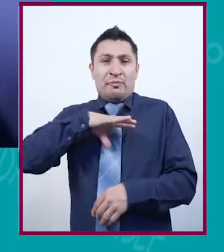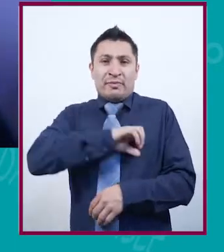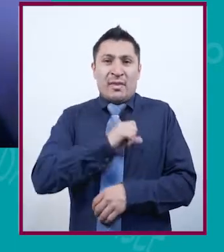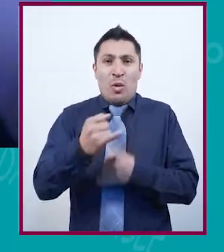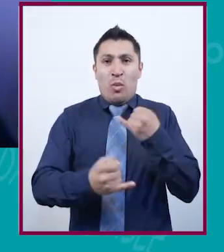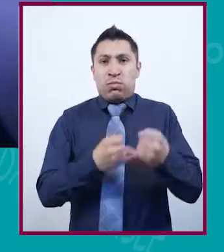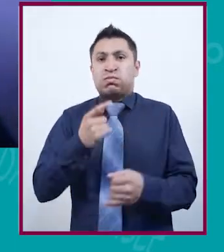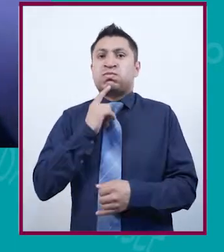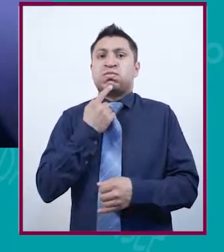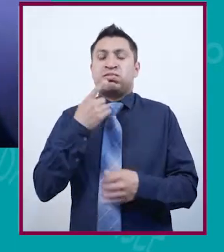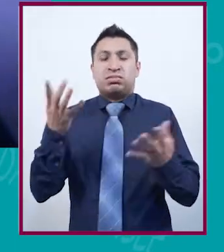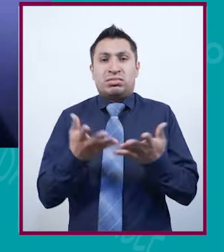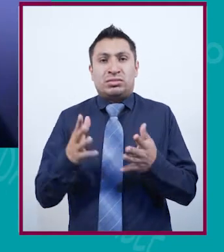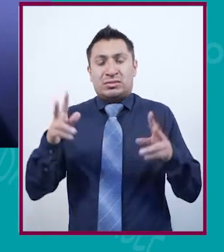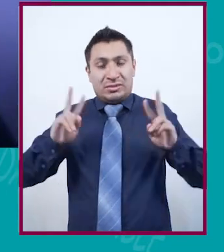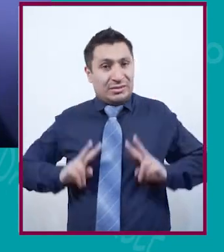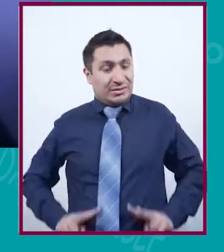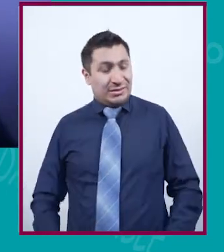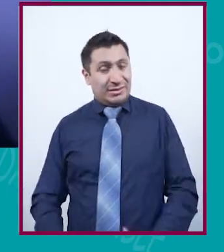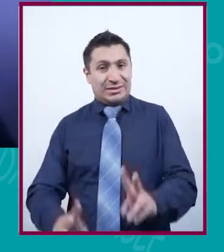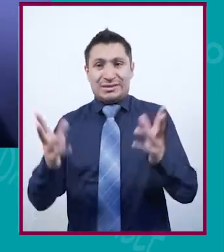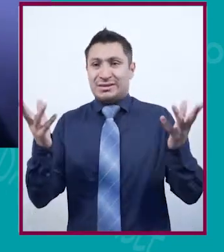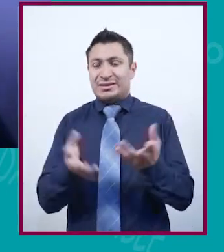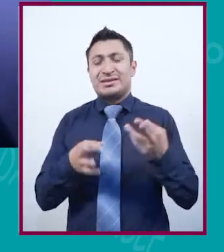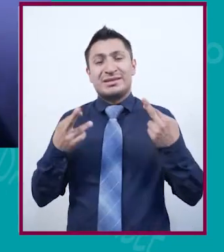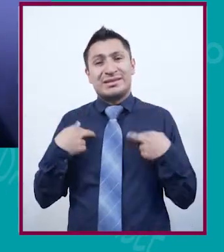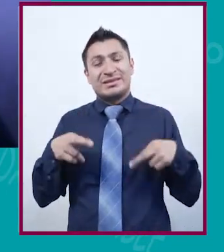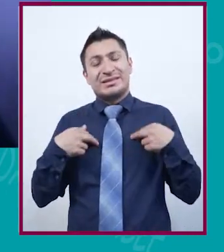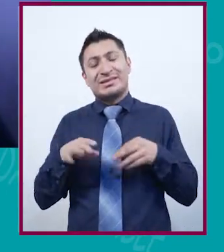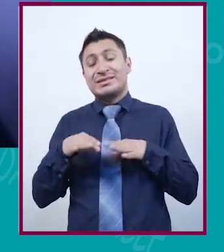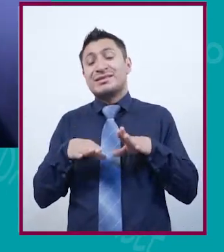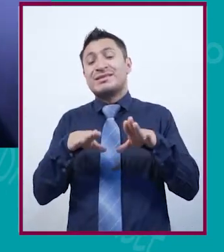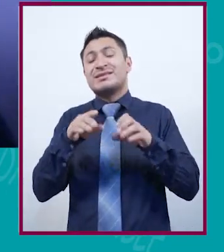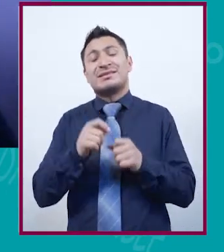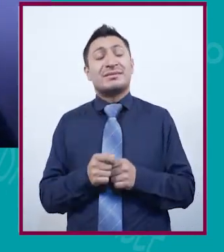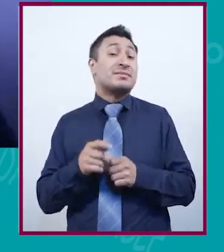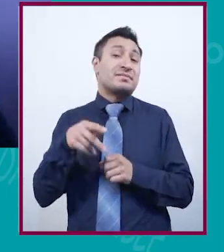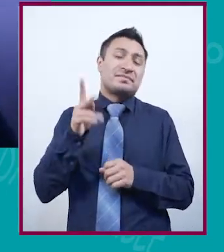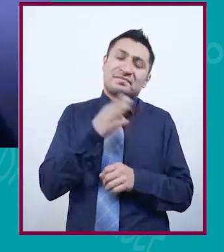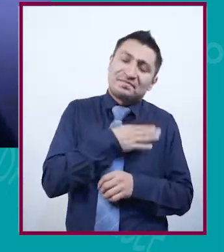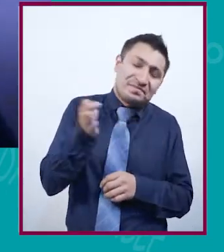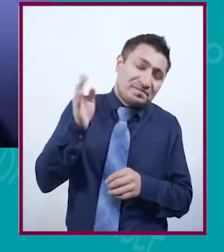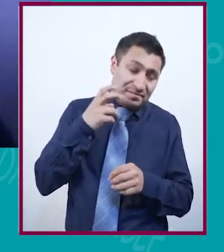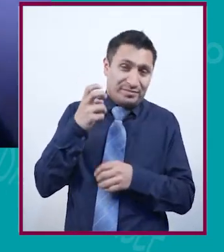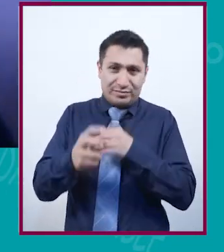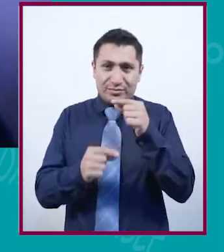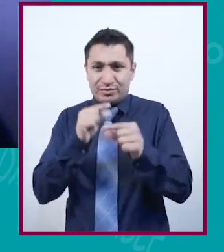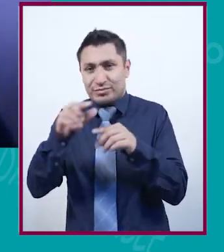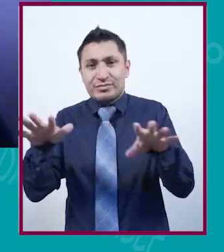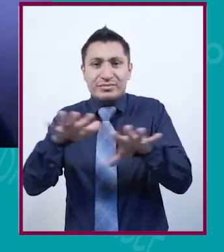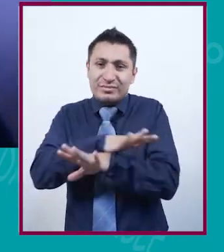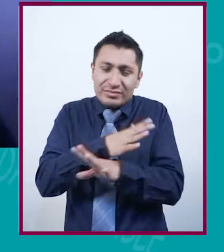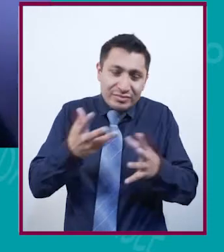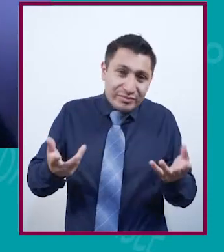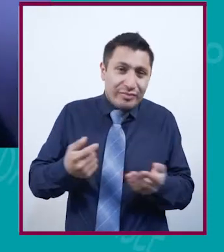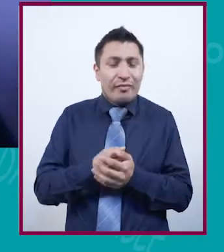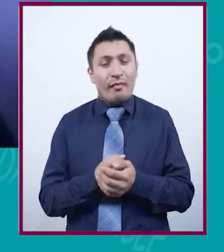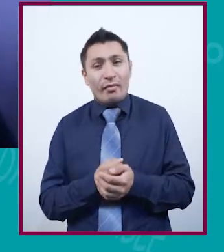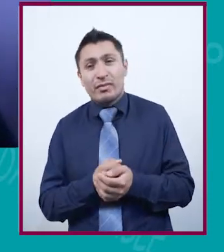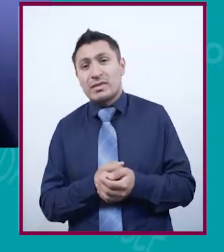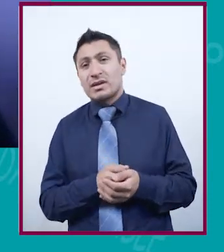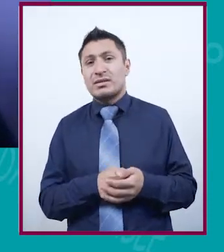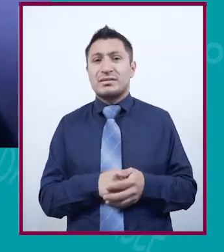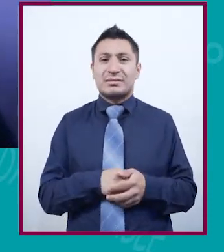jugar con mis muñecas, a crear vestiditos y hacerle su ropa. Pero eso fue cambiando con el tiempo.